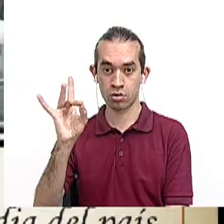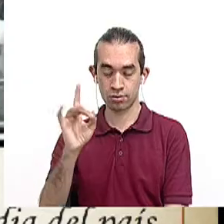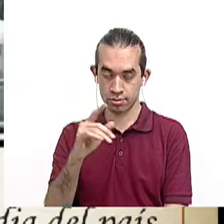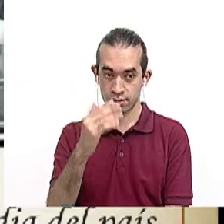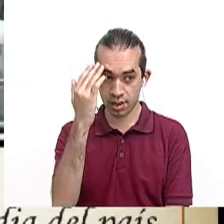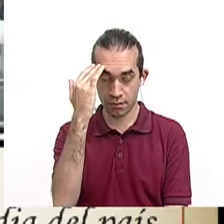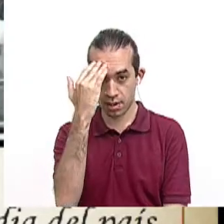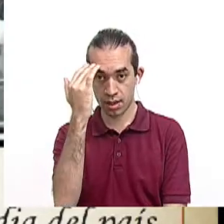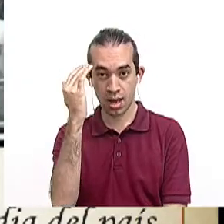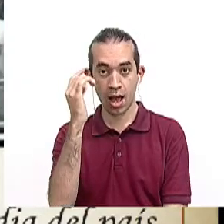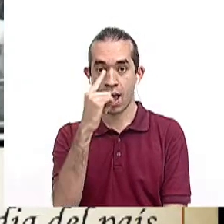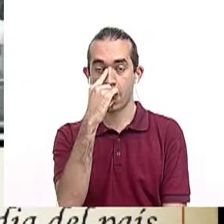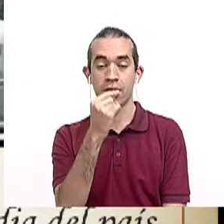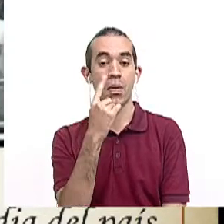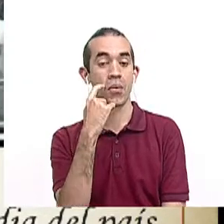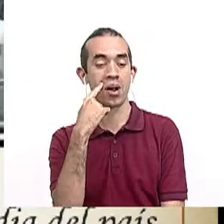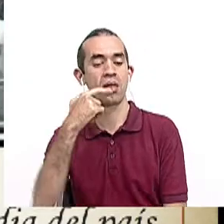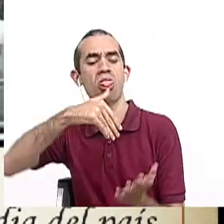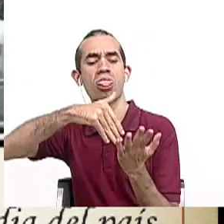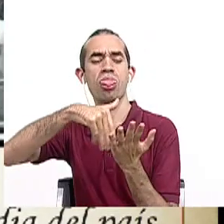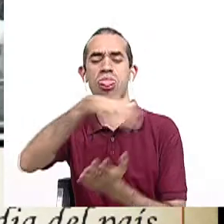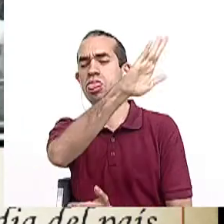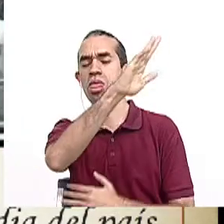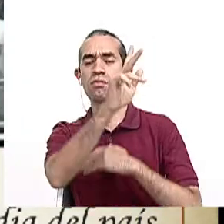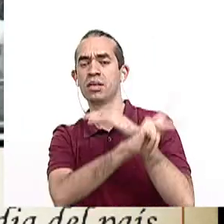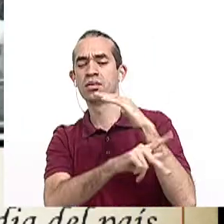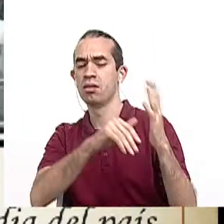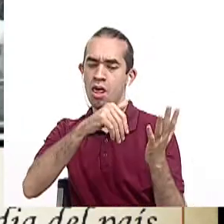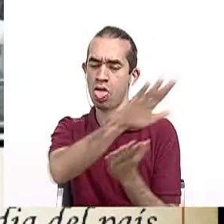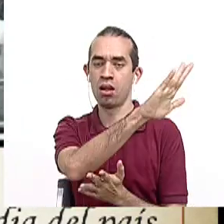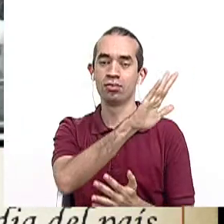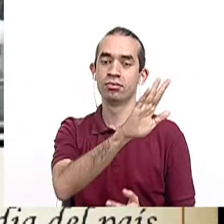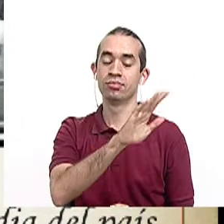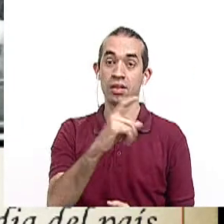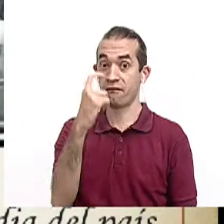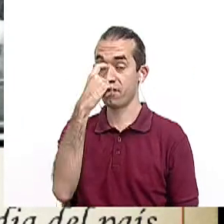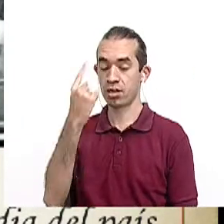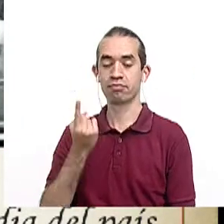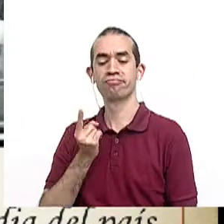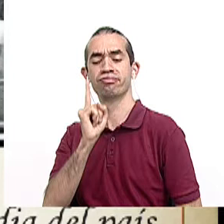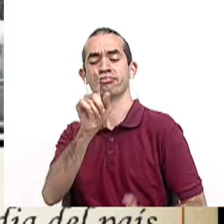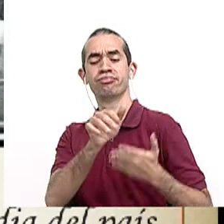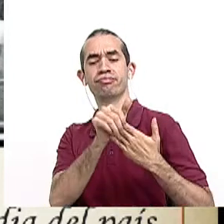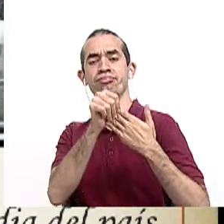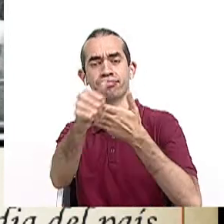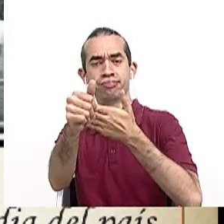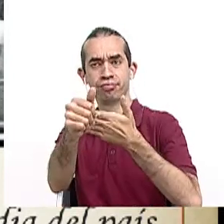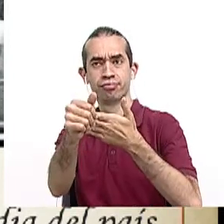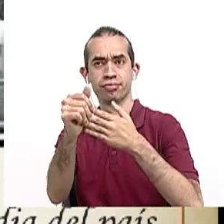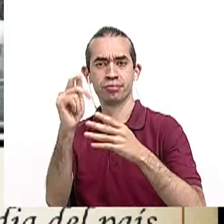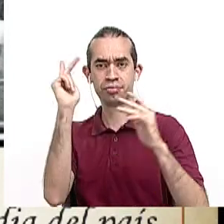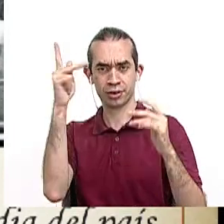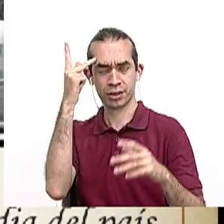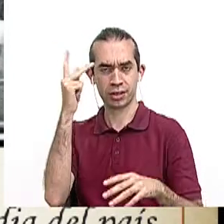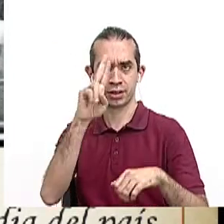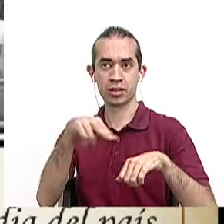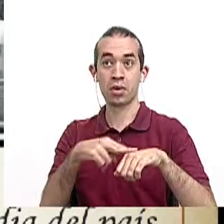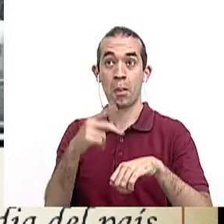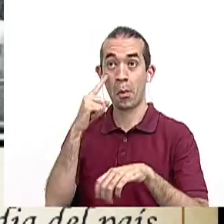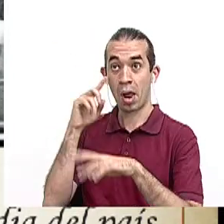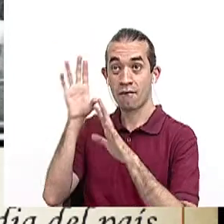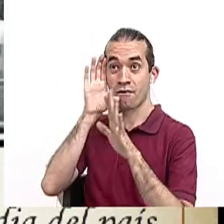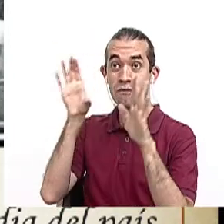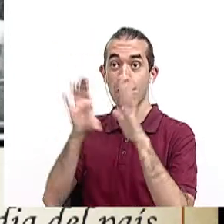del país. A partir de ahí se convierte en el principal líder político de la nación. Miren esa fotografía, la entrada